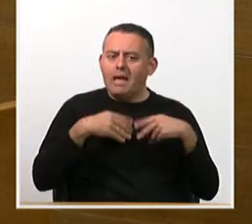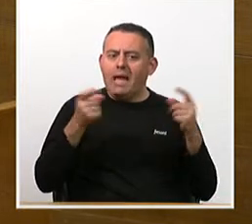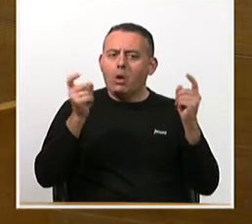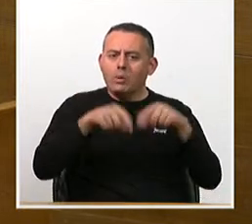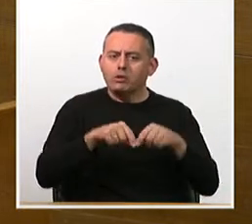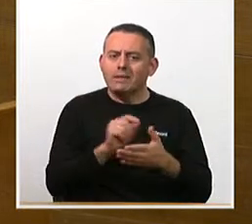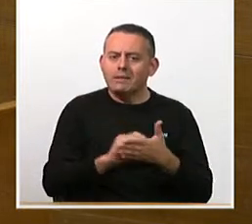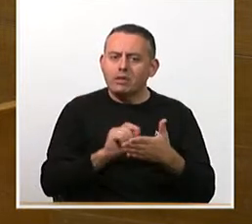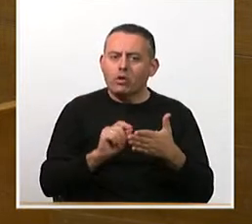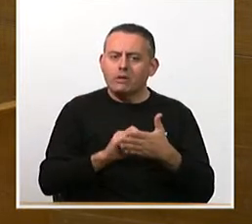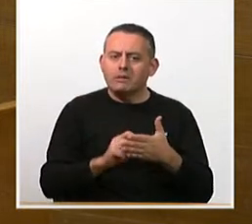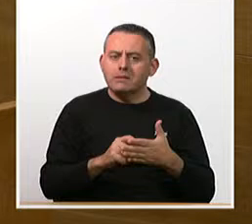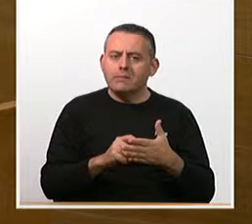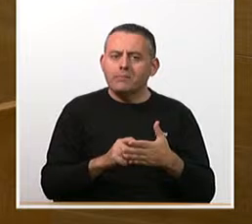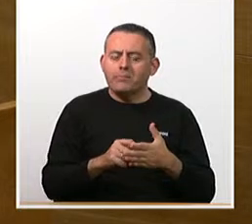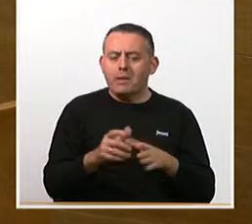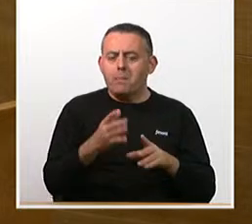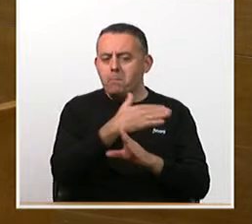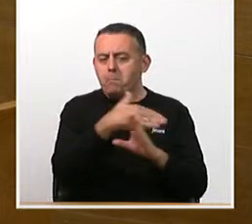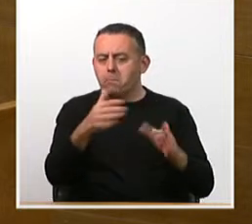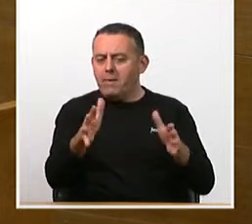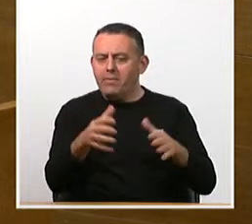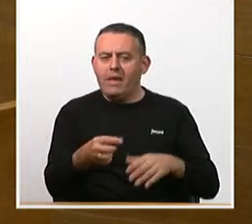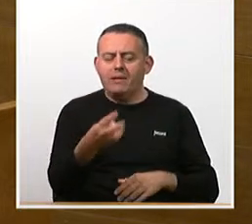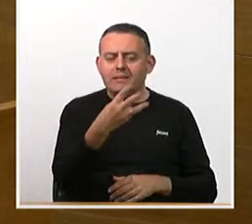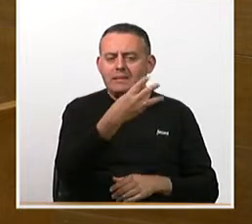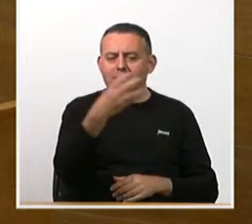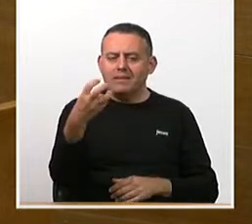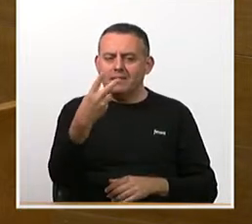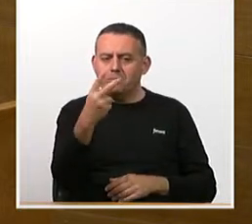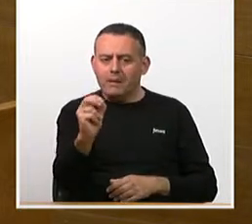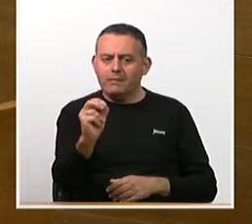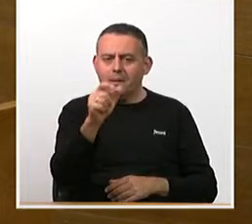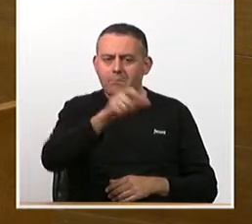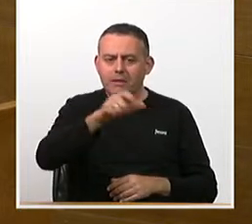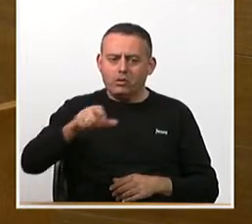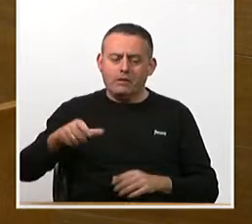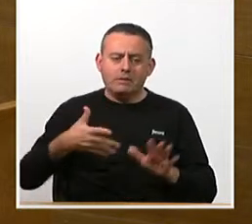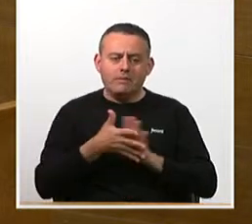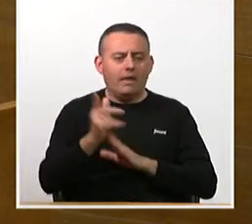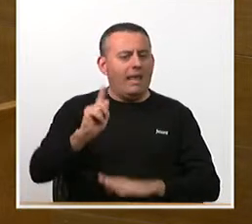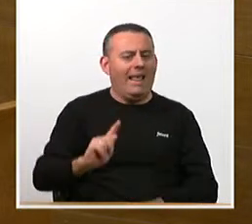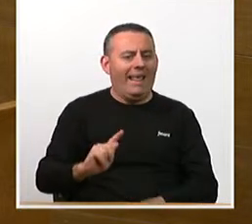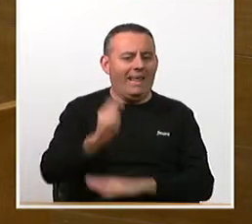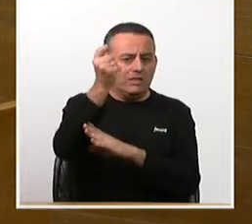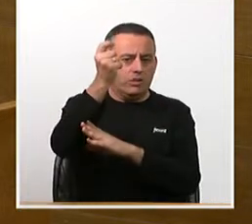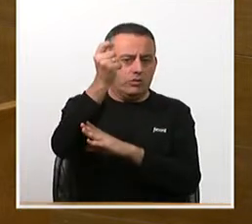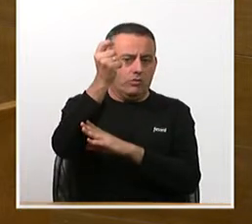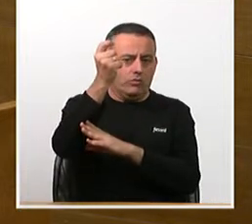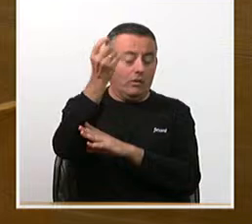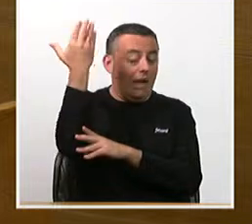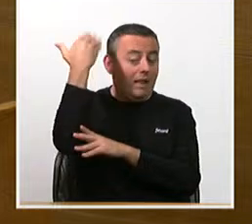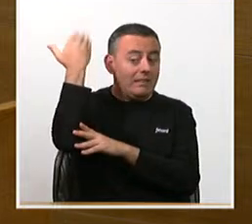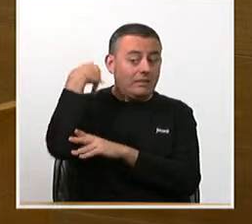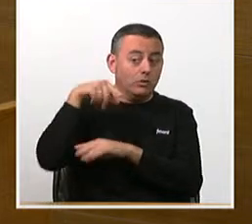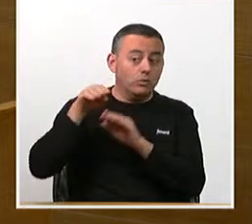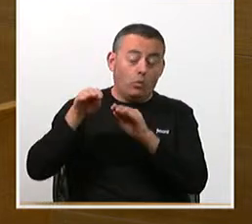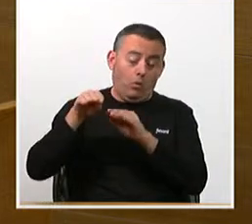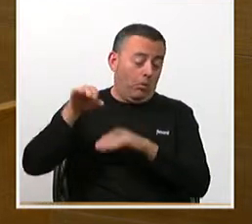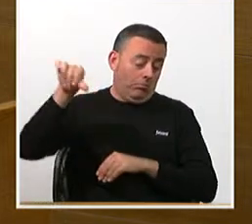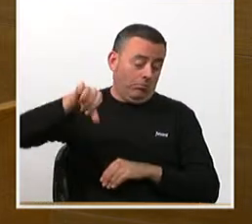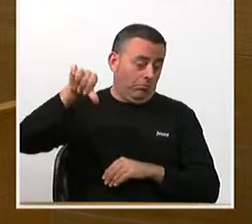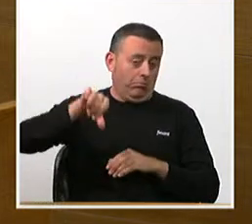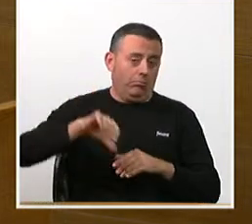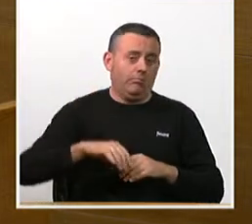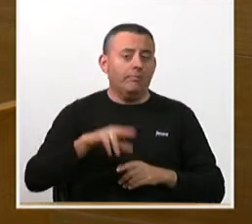escritores es una media de 320 personas lo que supone todo un éxito que supera todas los registros anteriores Ah